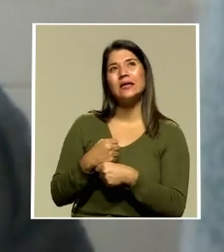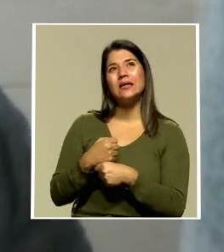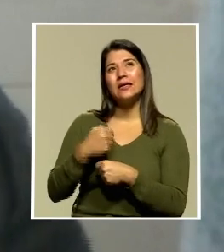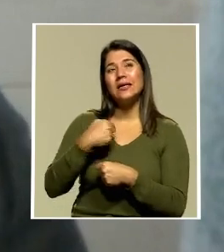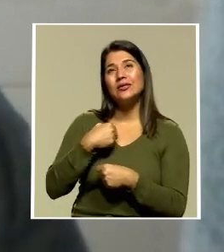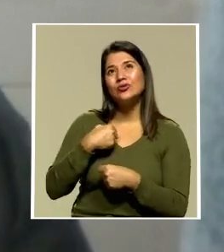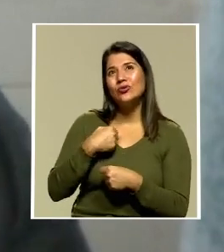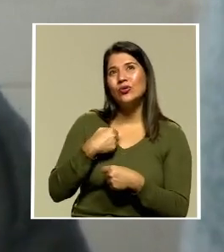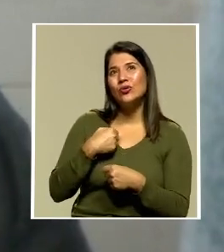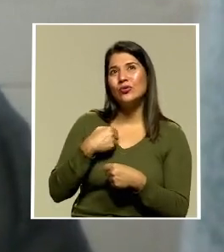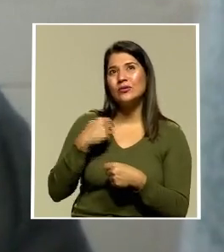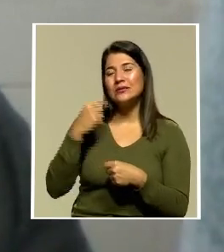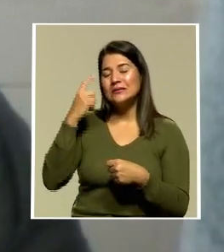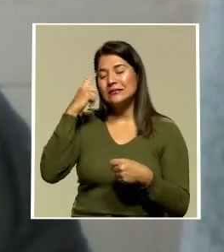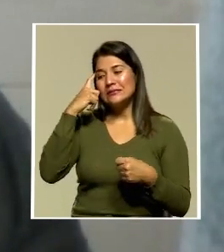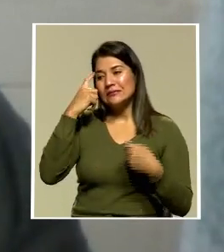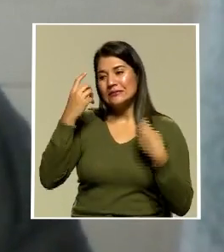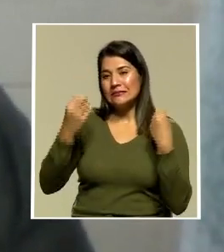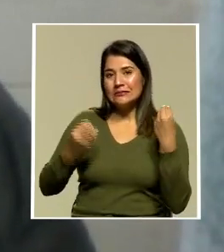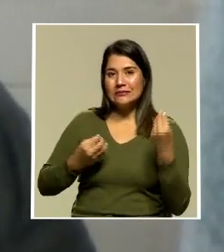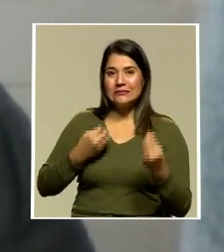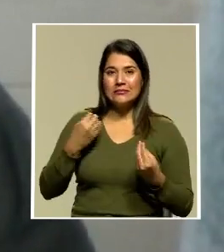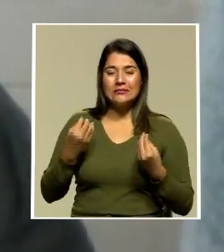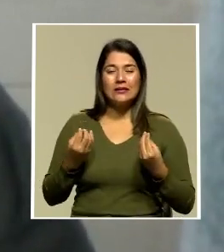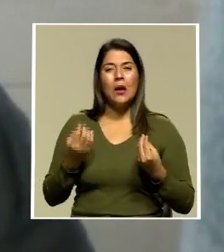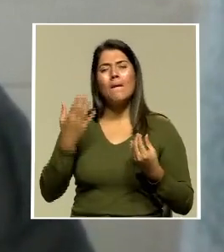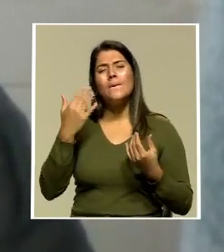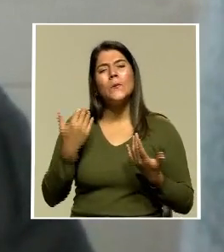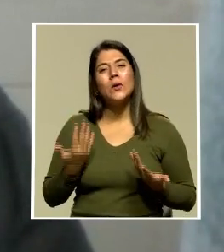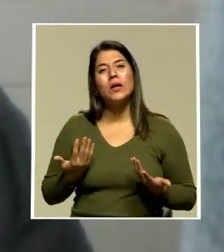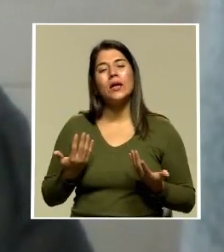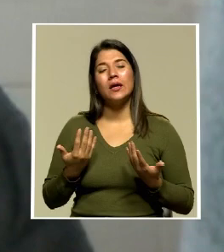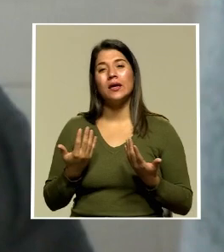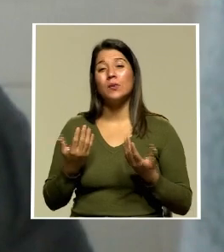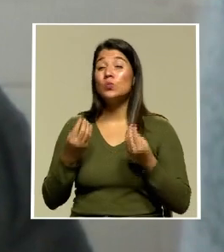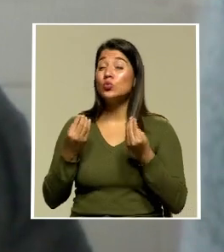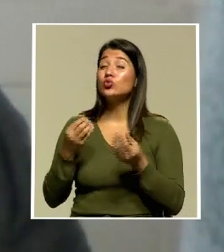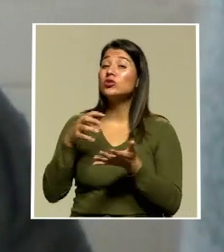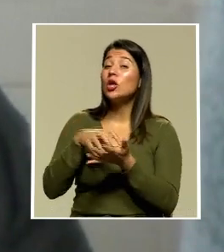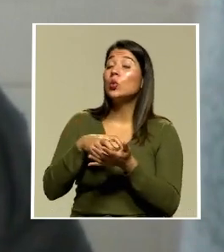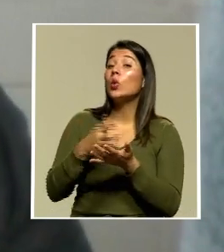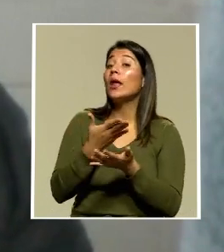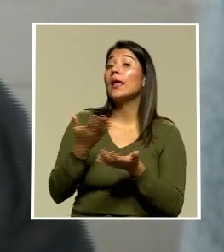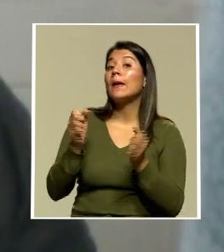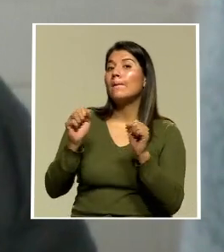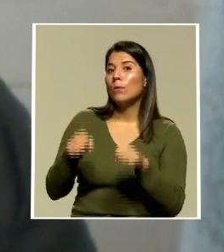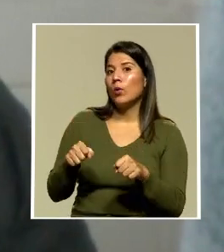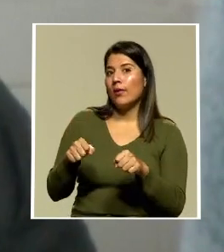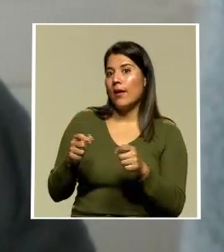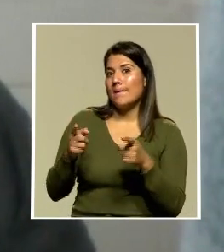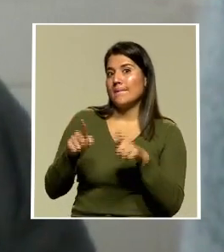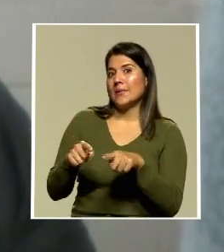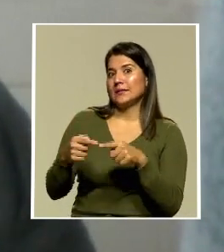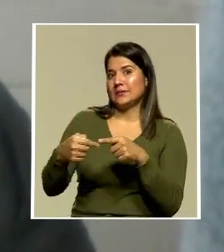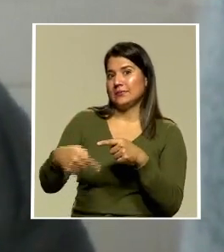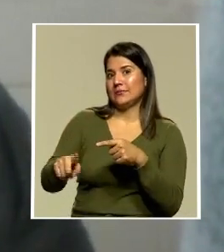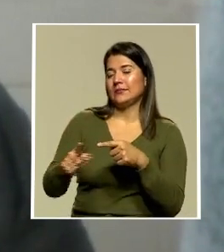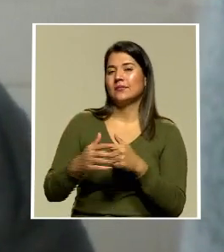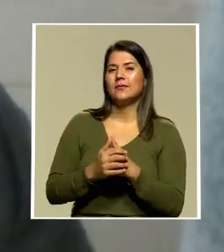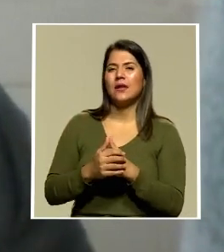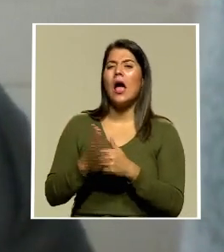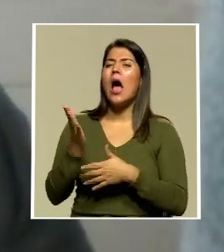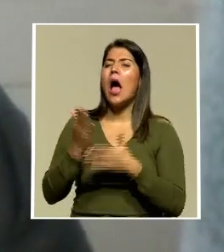implosionar en la mente, básicamente, porque hay muchas dudas de qué es lo que va a ocurrir. Algo que ya tenemos en